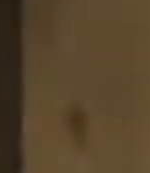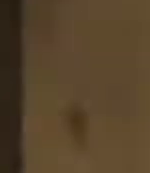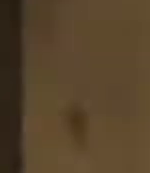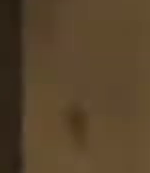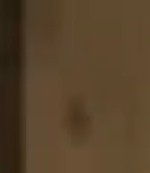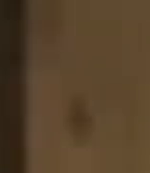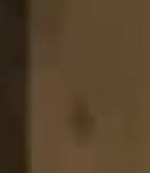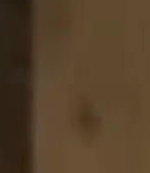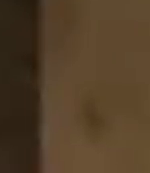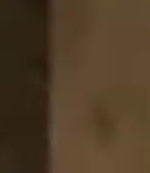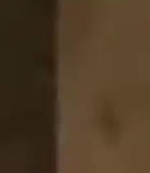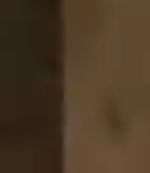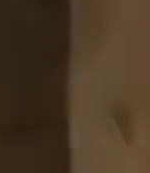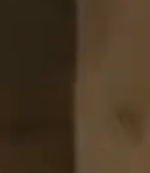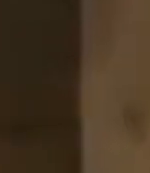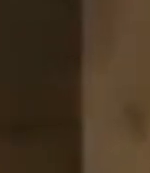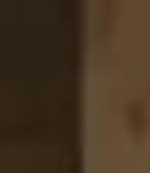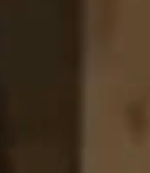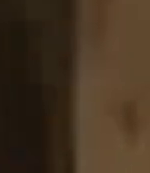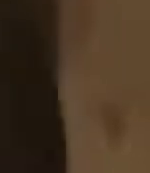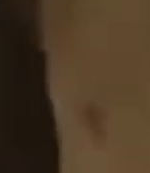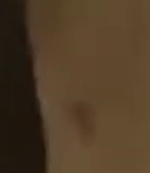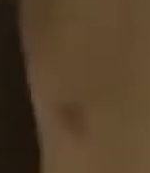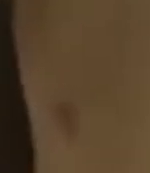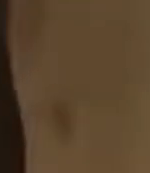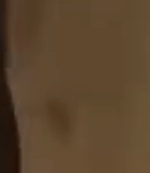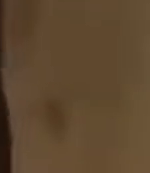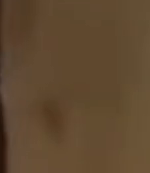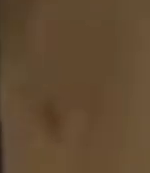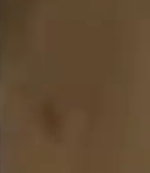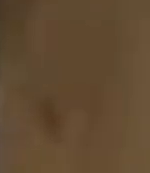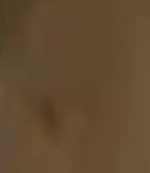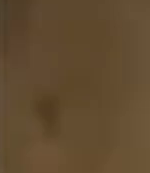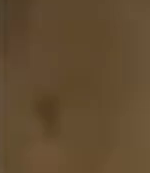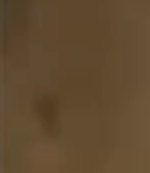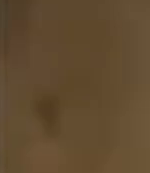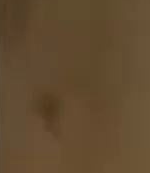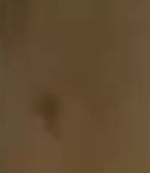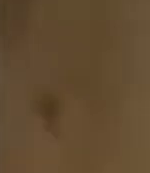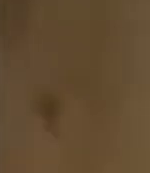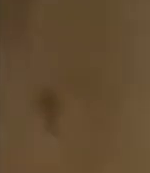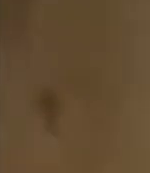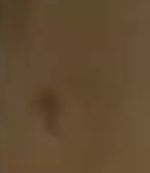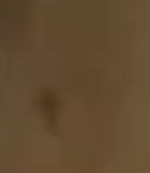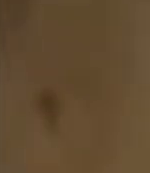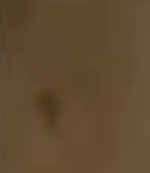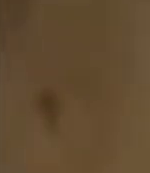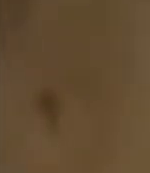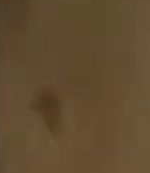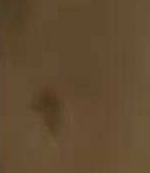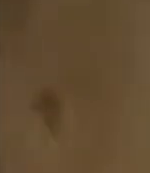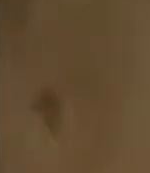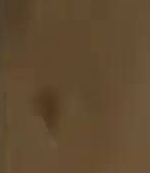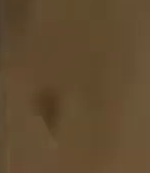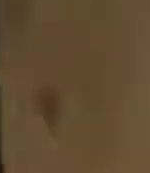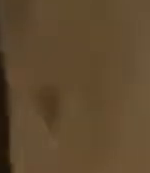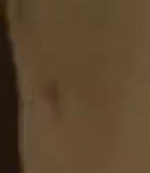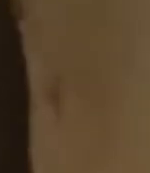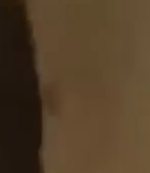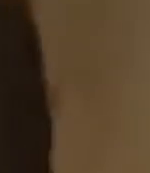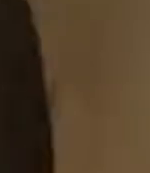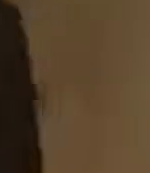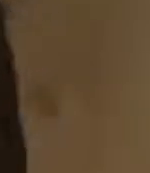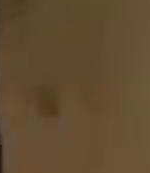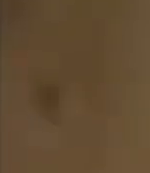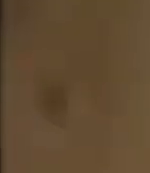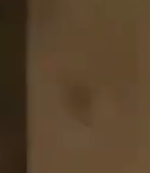fabricado en tonalá por agua de spector actual water públicas como equipo de casa feels like